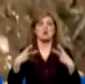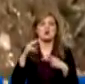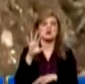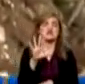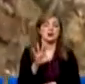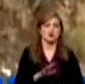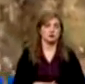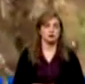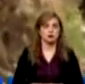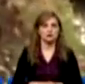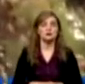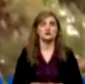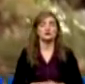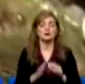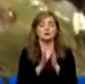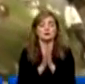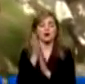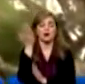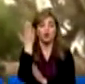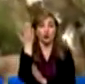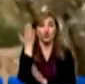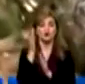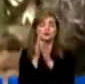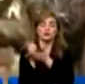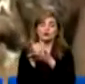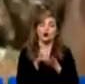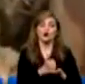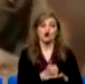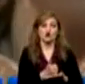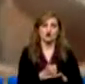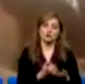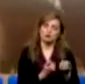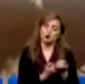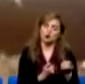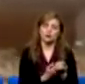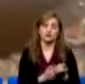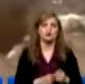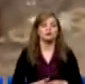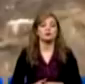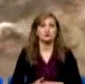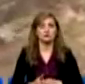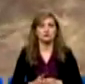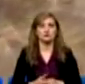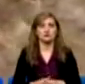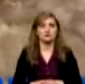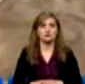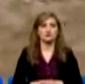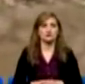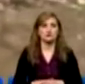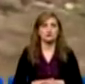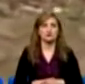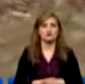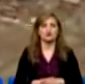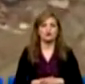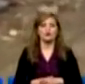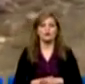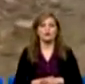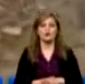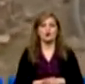pedirle comedidamente al señor alcalde que nos ayude, que nos dé una mano. para poder